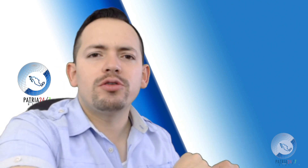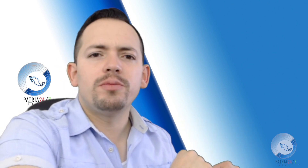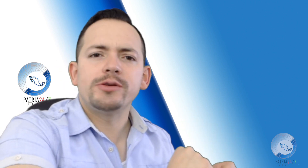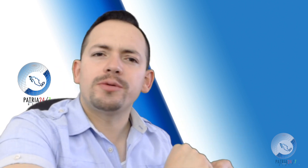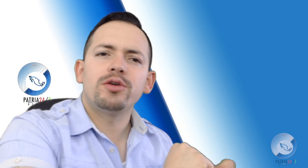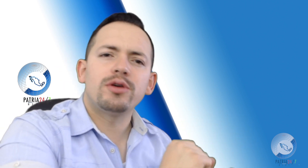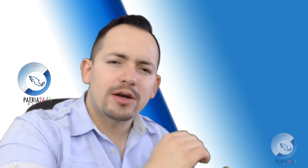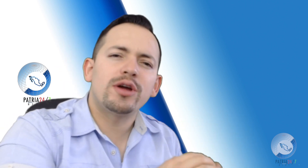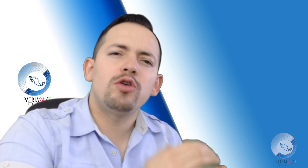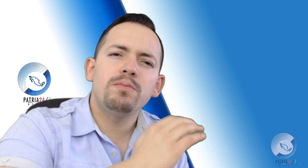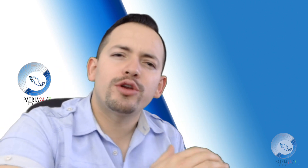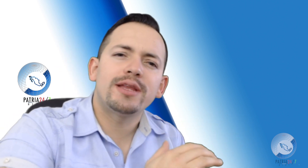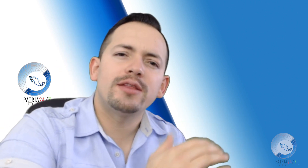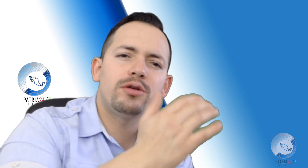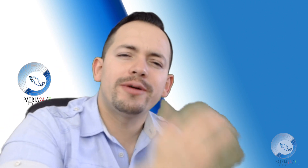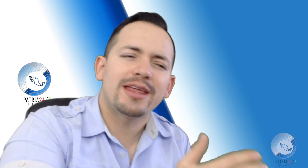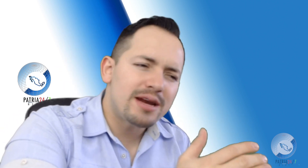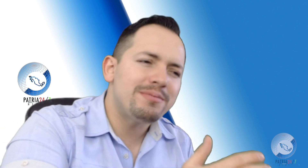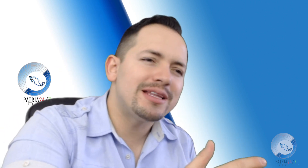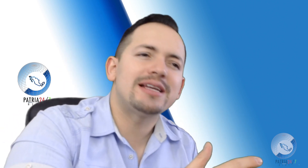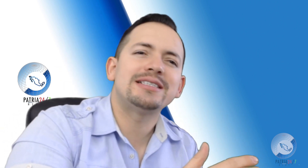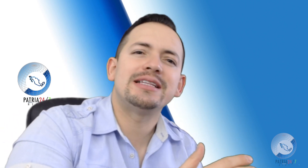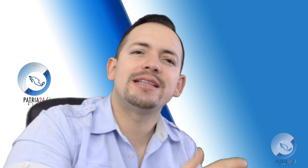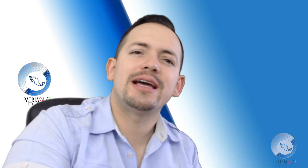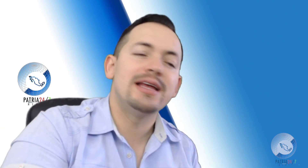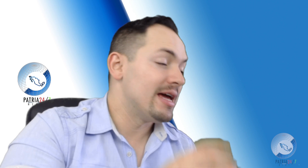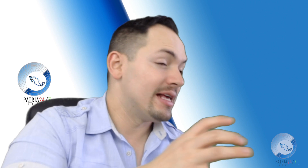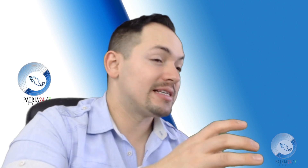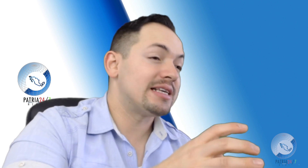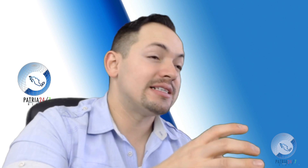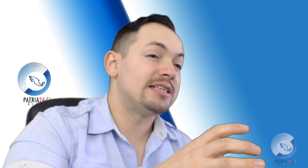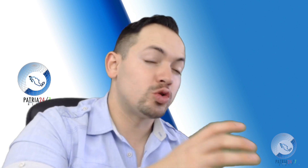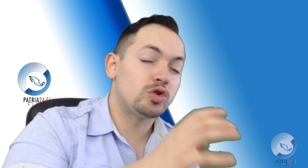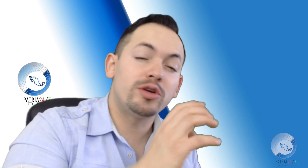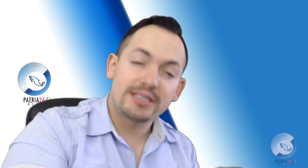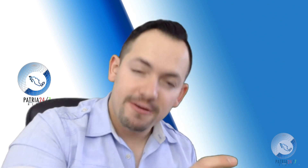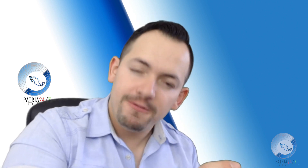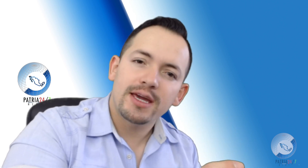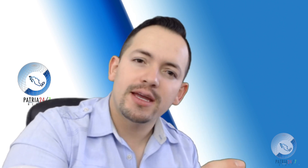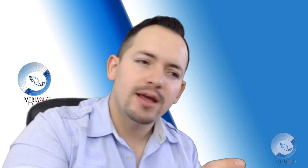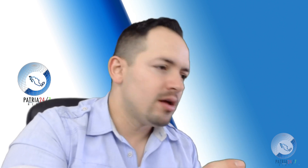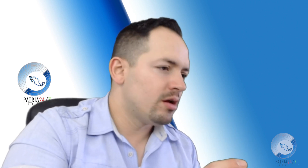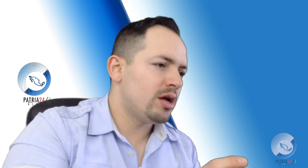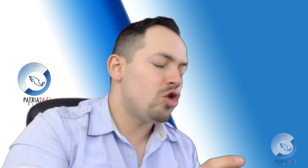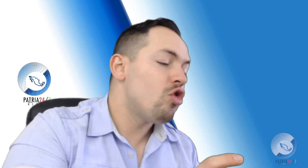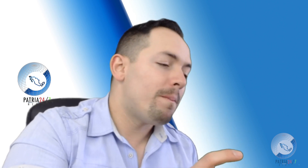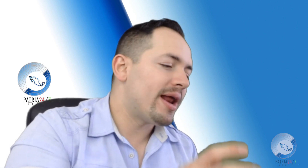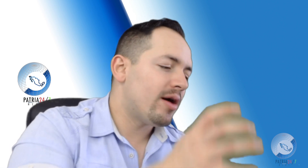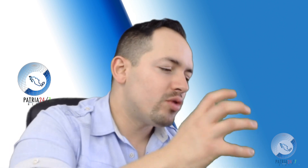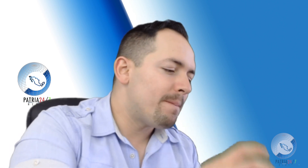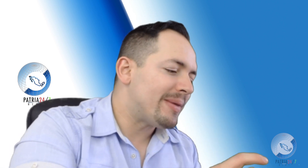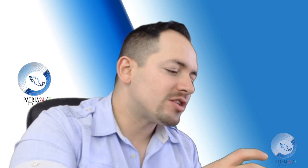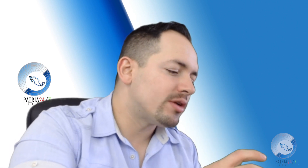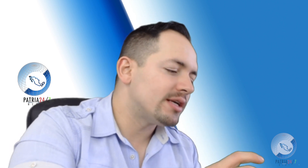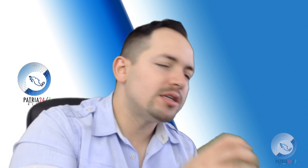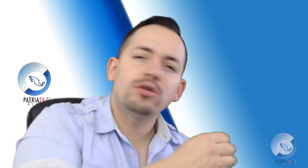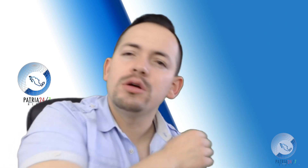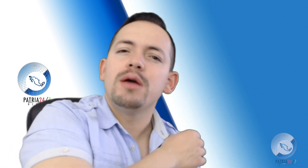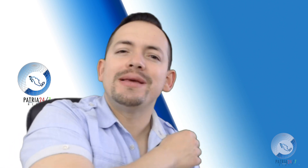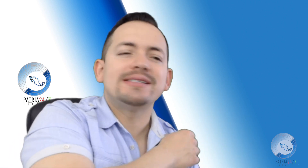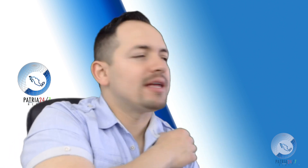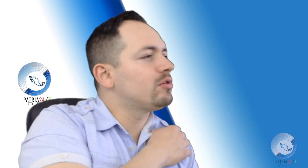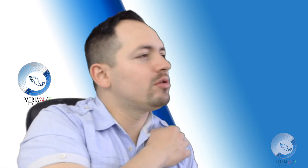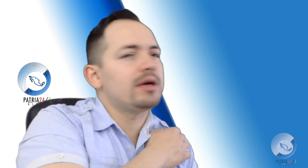el gobierno de López Obrador. Creo que lo importante, lo verdaderamente trascendental, es que las instituciones se fijen no para una persona,